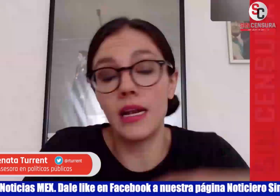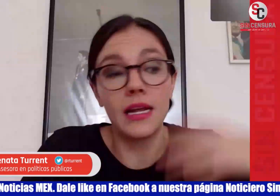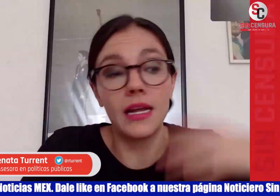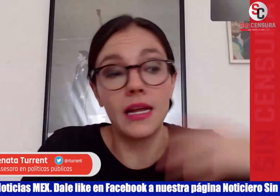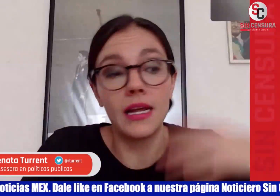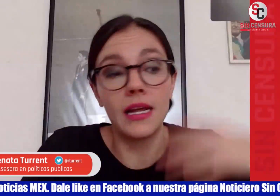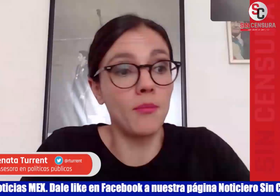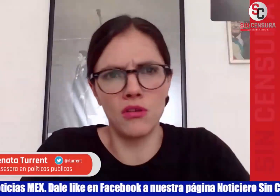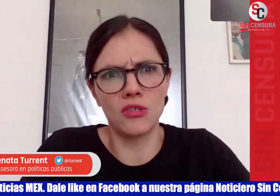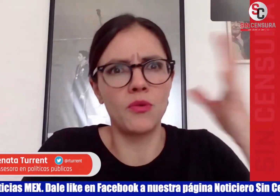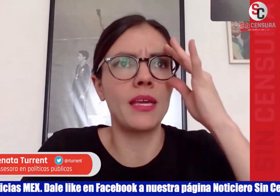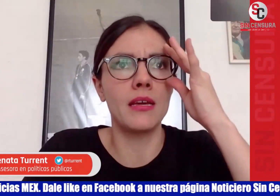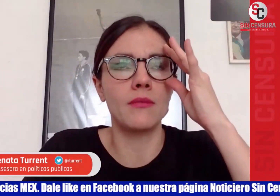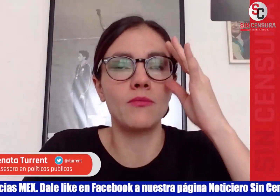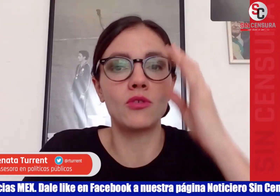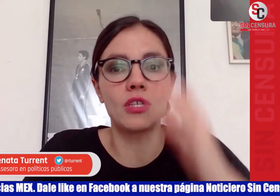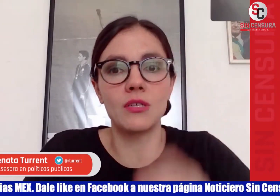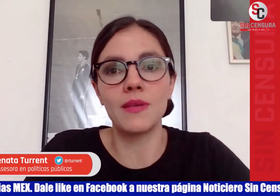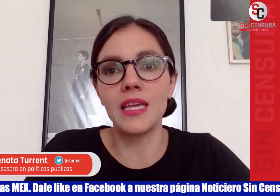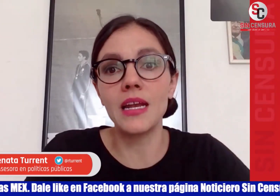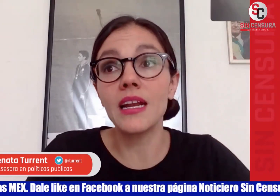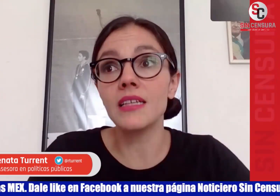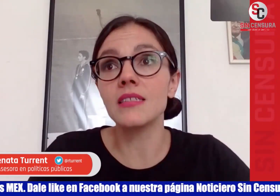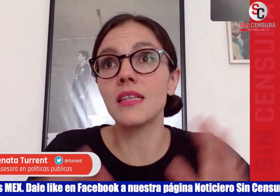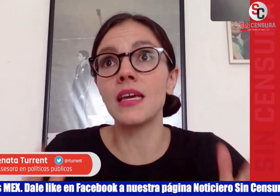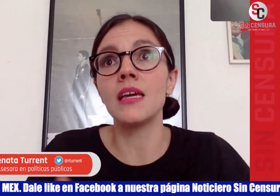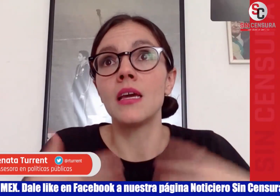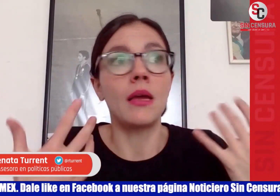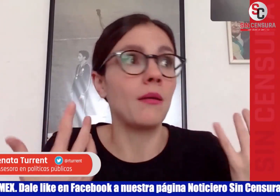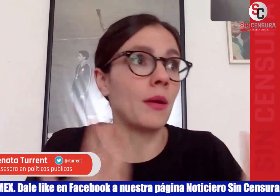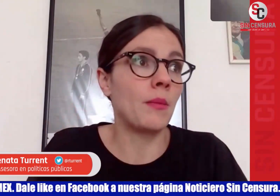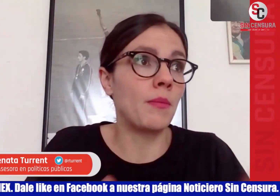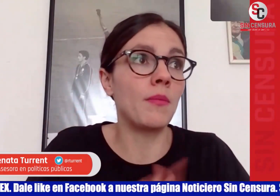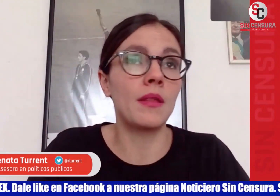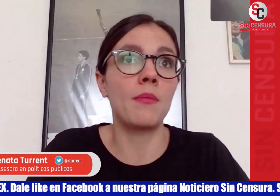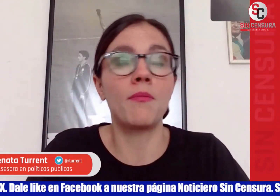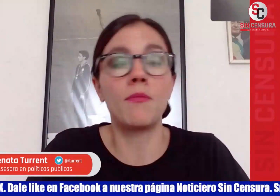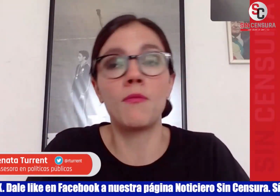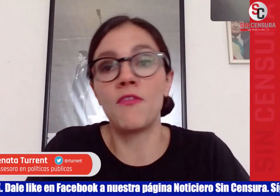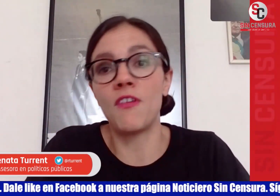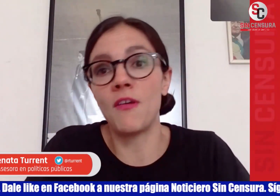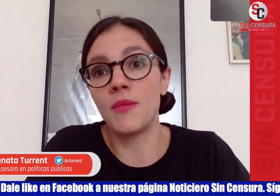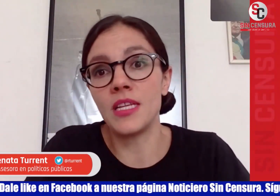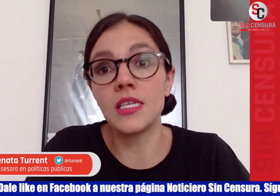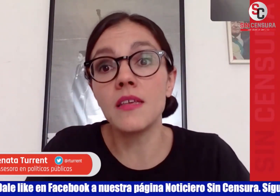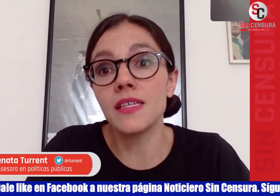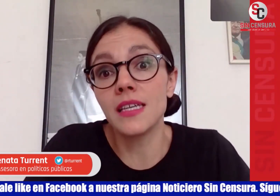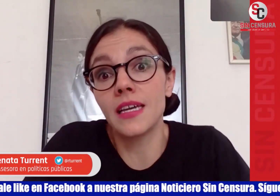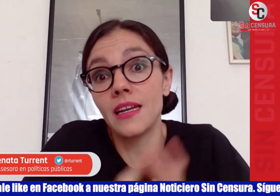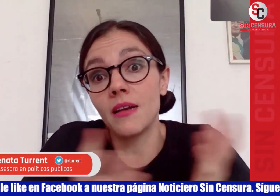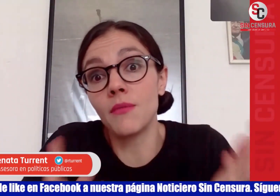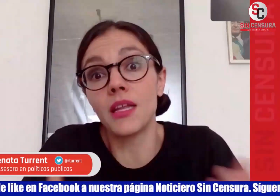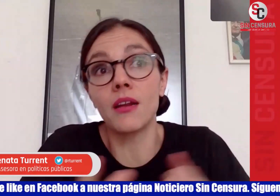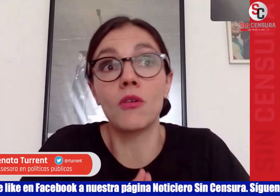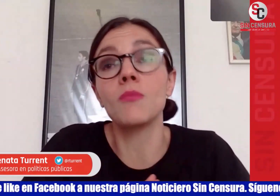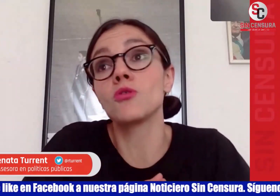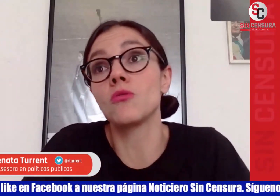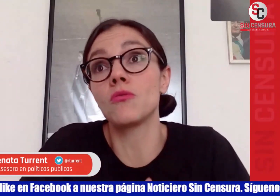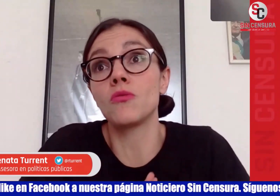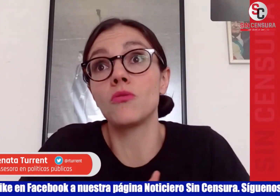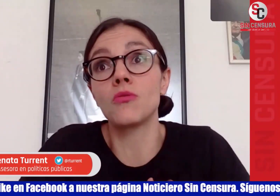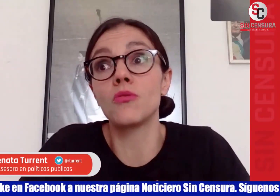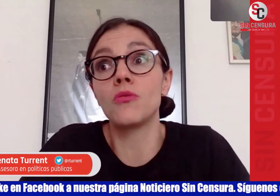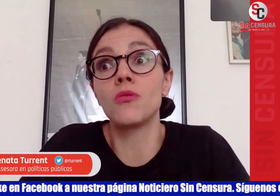Pone el ejemplo, y los pone Mejía muchas mañaneras, de feminicidas, que generalmente,